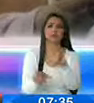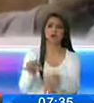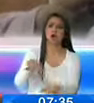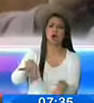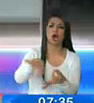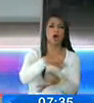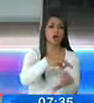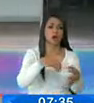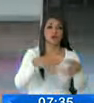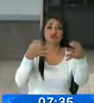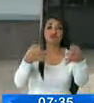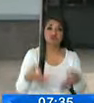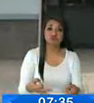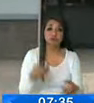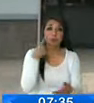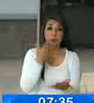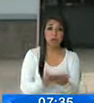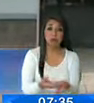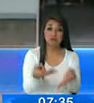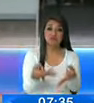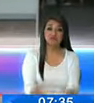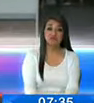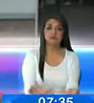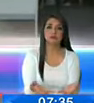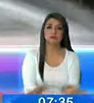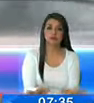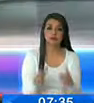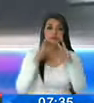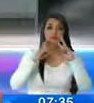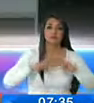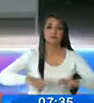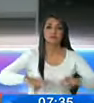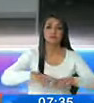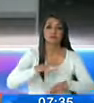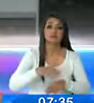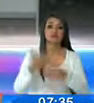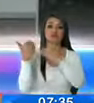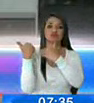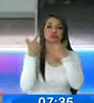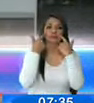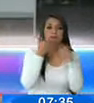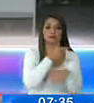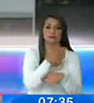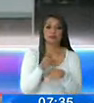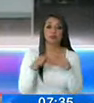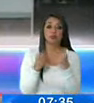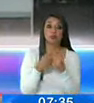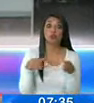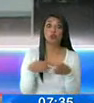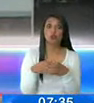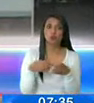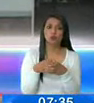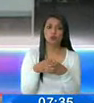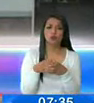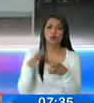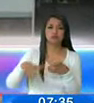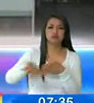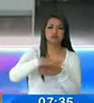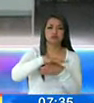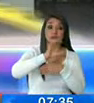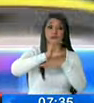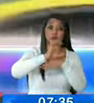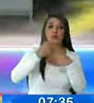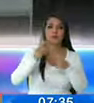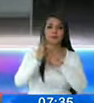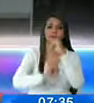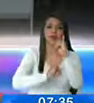Nada en concreto. La investigación fiscal está a cargo de la Fiscalía Especializada de Delincuencia Organizada Transnacional e